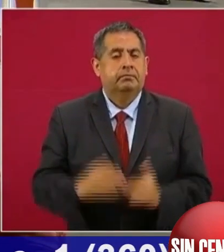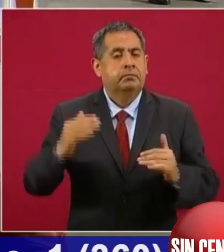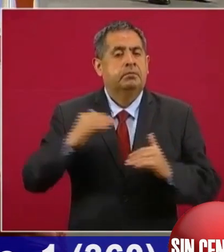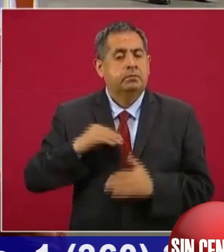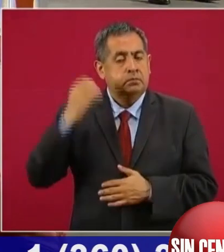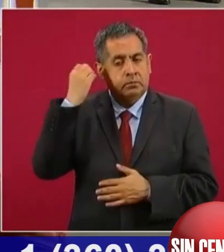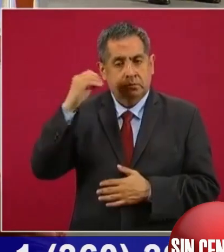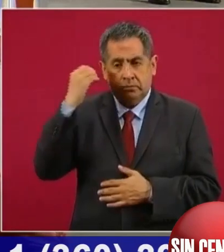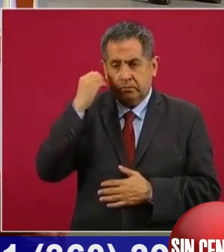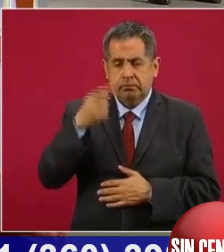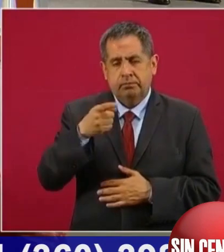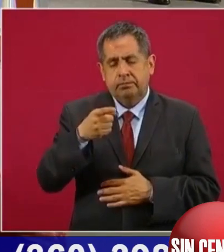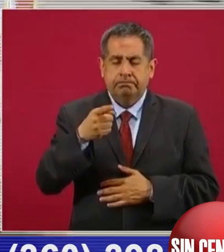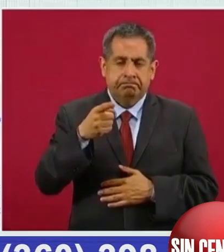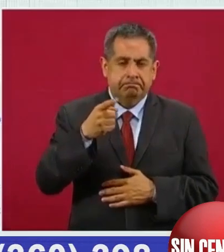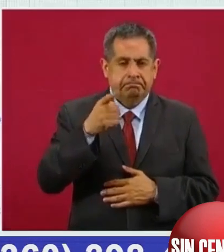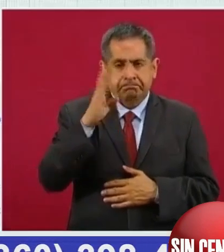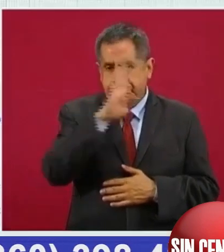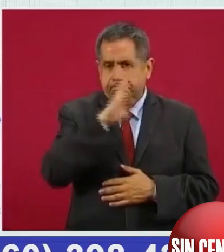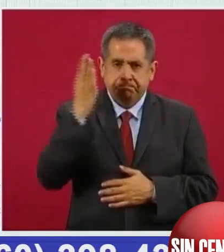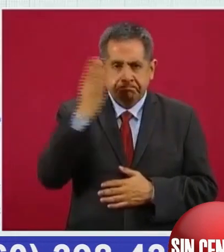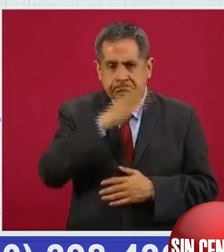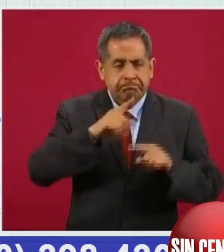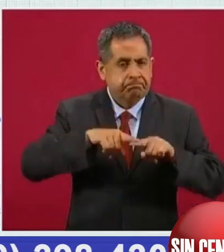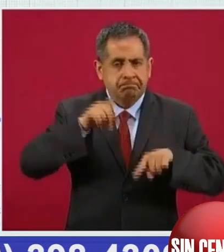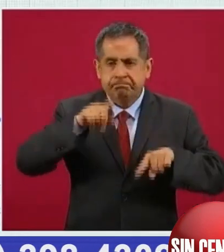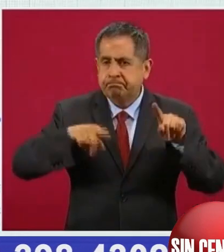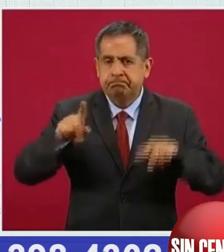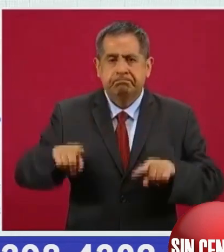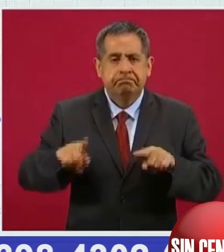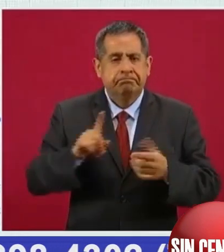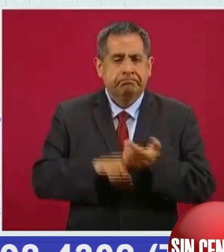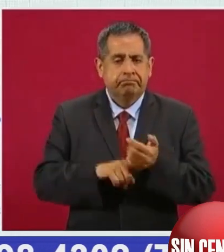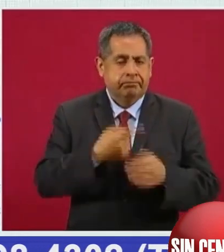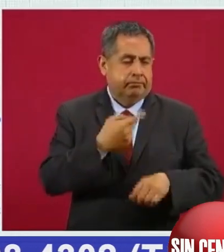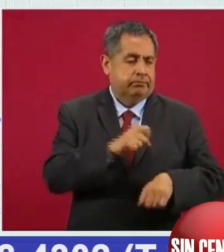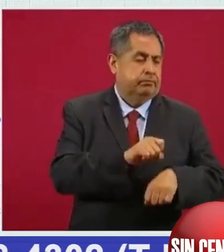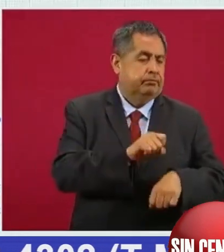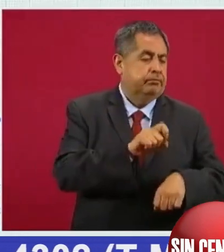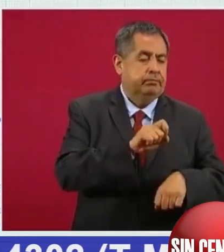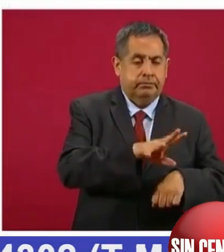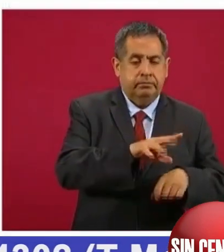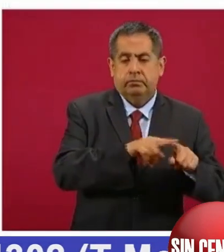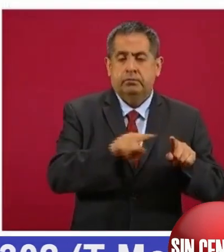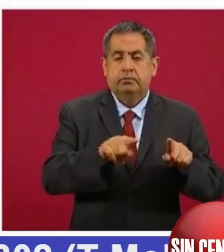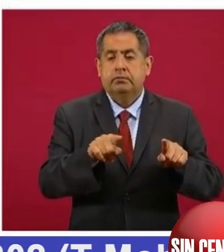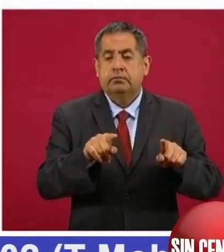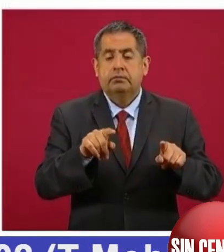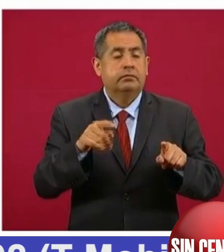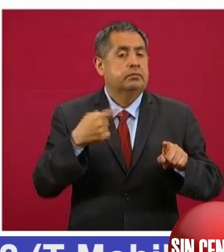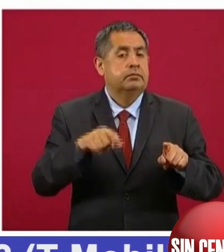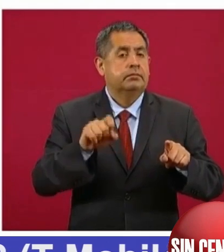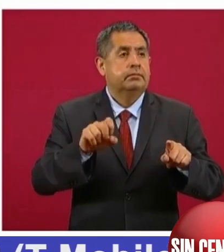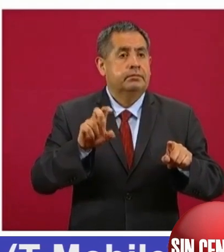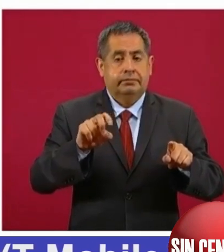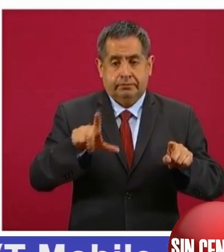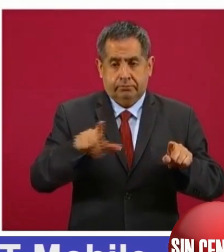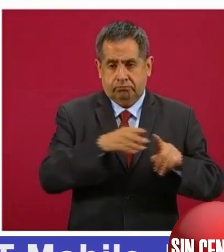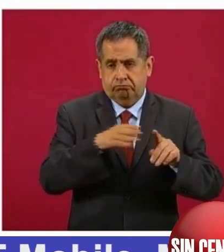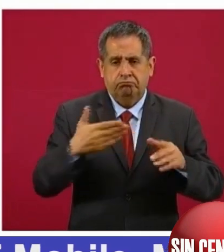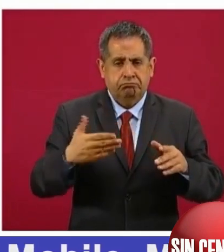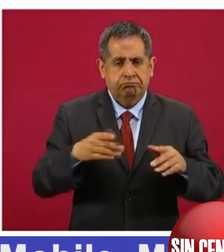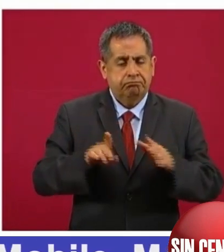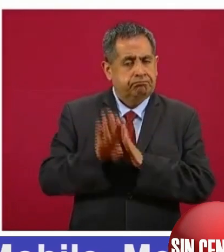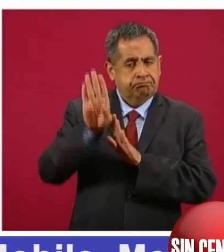Oaxaca, importantes variaciones, desde la semana 29 llegó a un punto máximo, tuvo un descenso hasta la semana 37, después subida